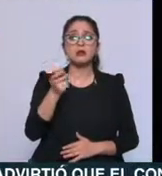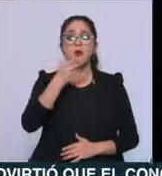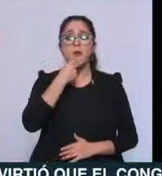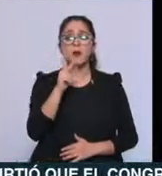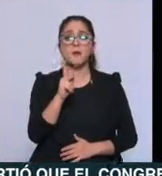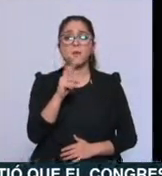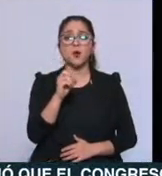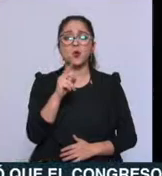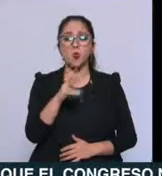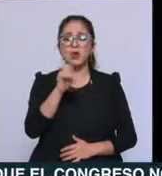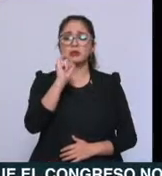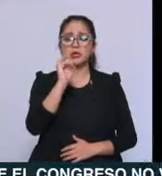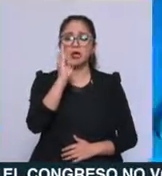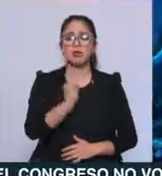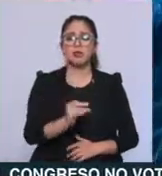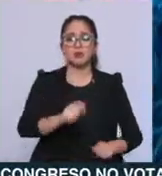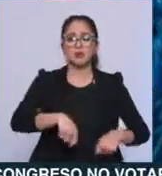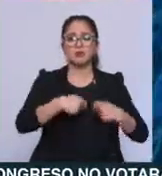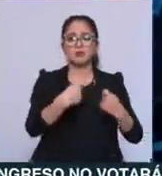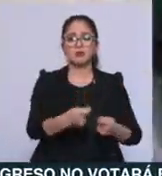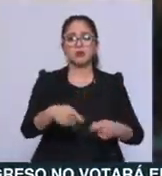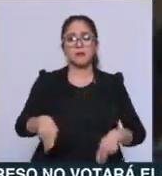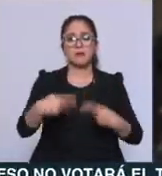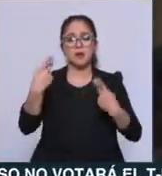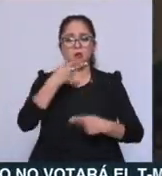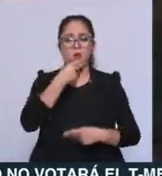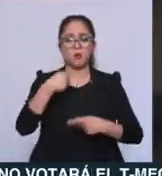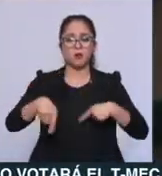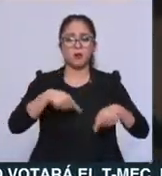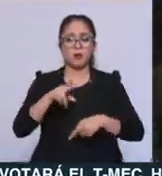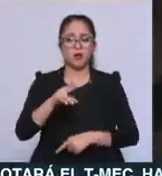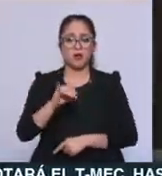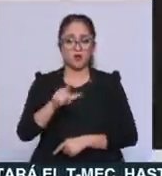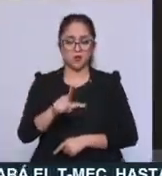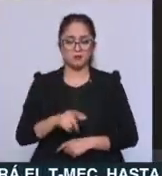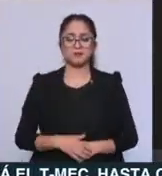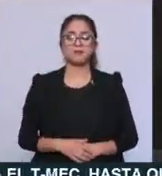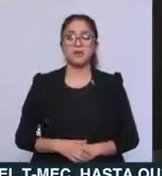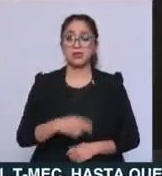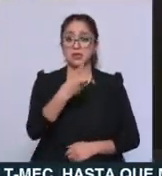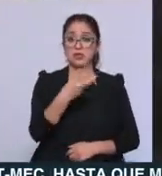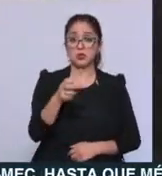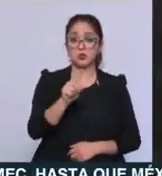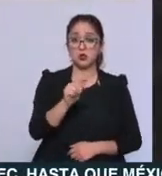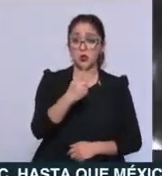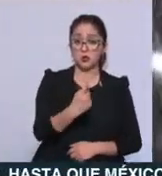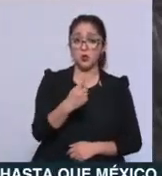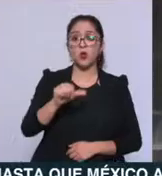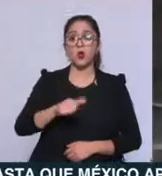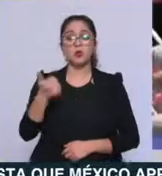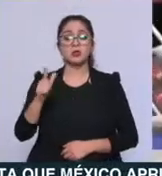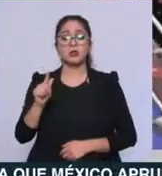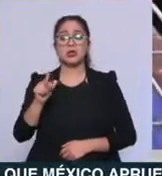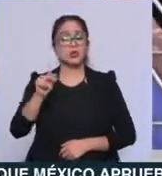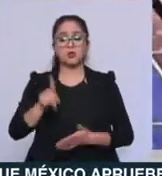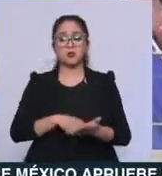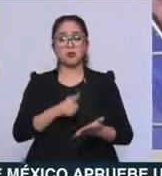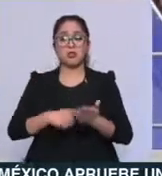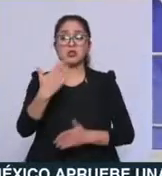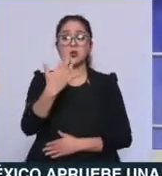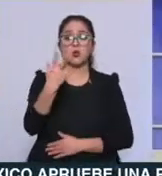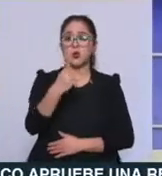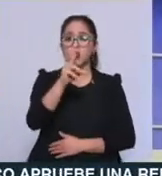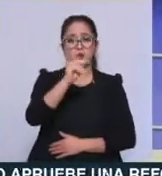Portugal aceptaría por la venta de Raúl. Con 341 votos a favor, 60 abstenciones y 51 en contra,